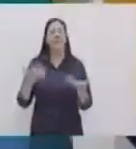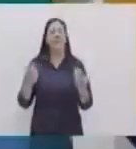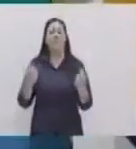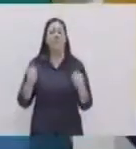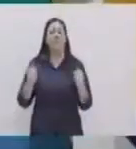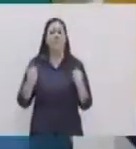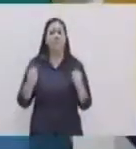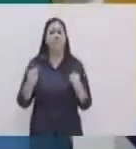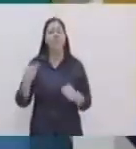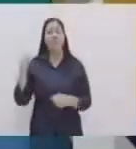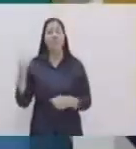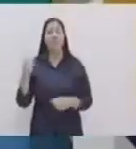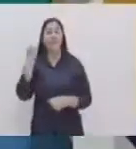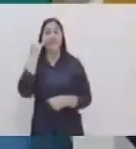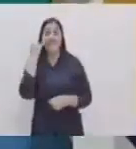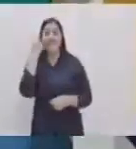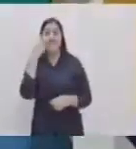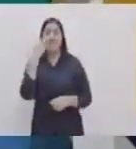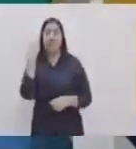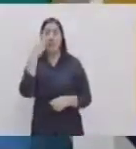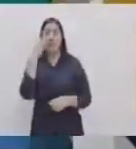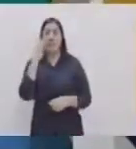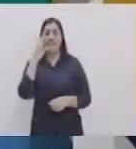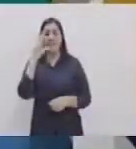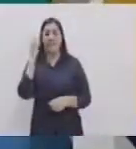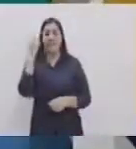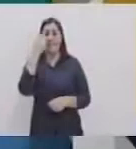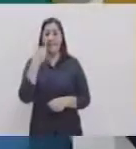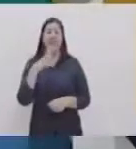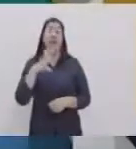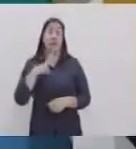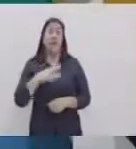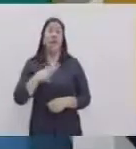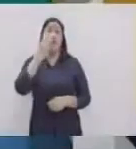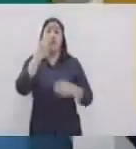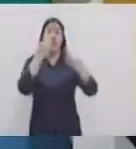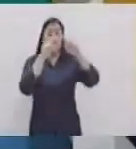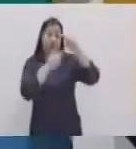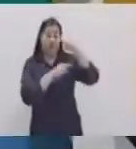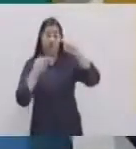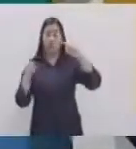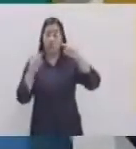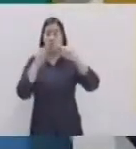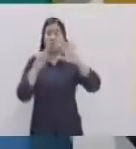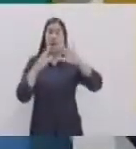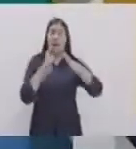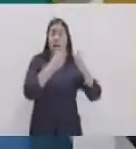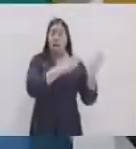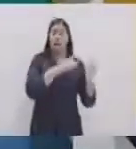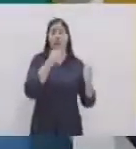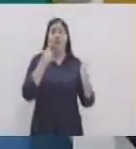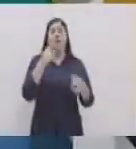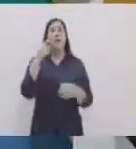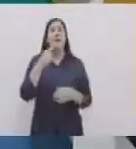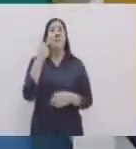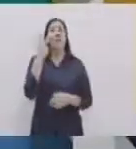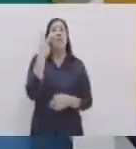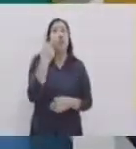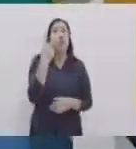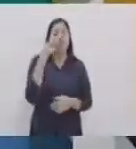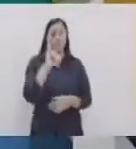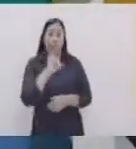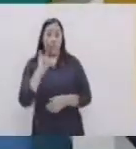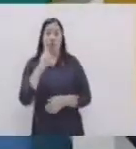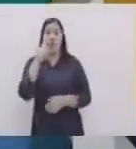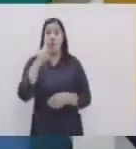Ahora vamos a pasar al isósceles. Este de acá tenía los tres lados iguales, el siguiente va a tener dos lados iguales y uno